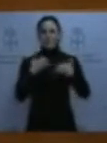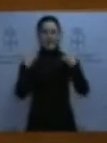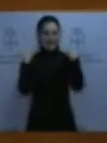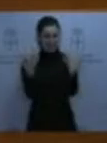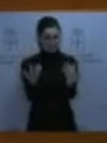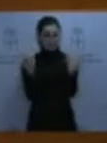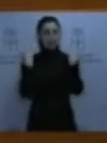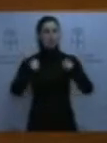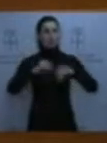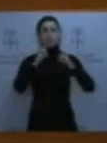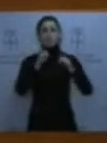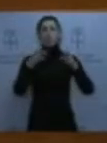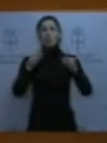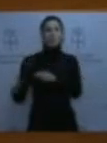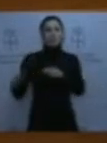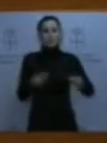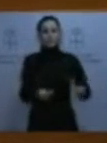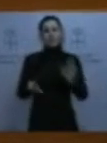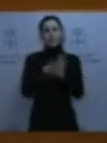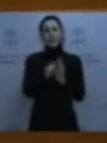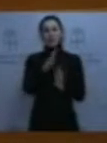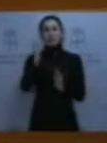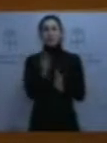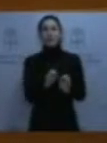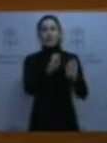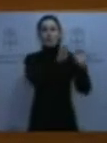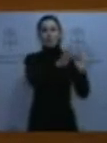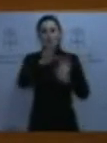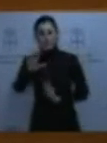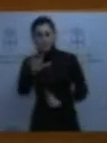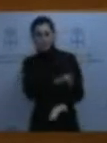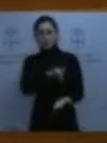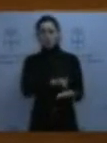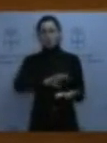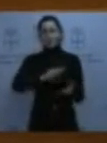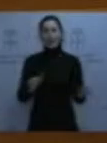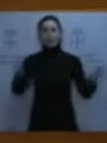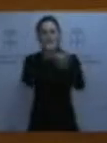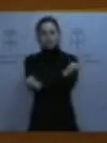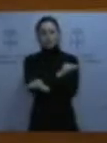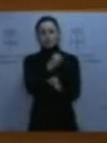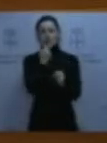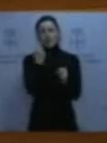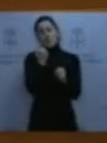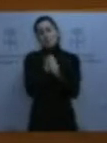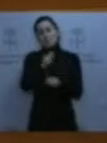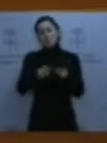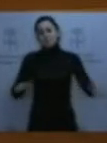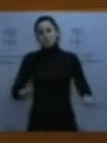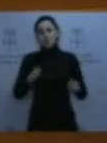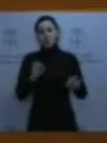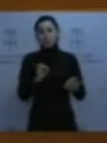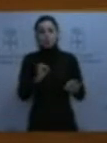documentación relativa al cumplimiento de la Ley 4/95 de incompatibilidad de actividades y bienes de altos cargos del